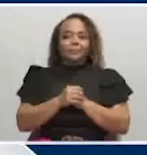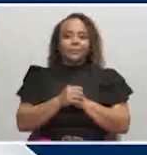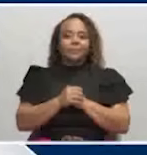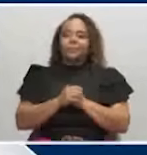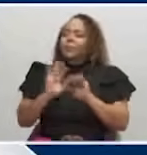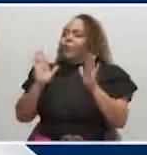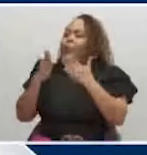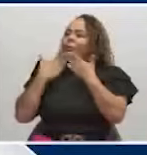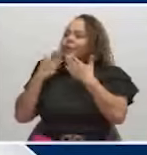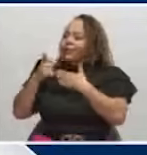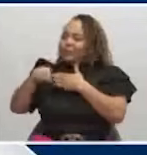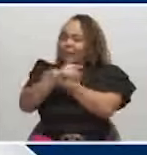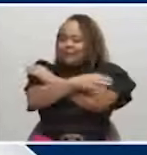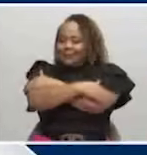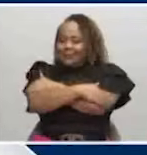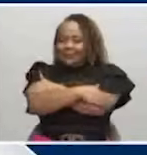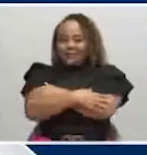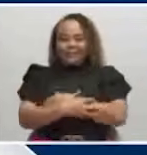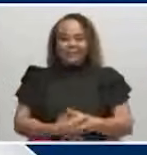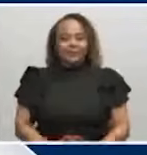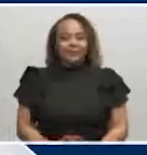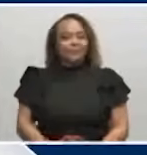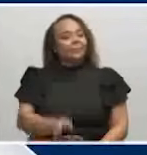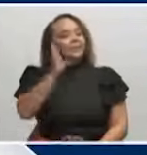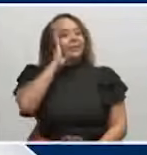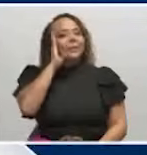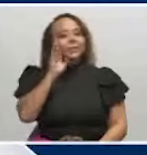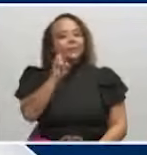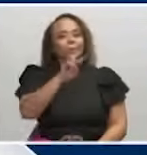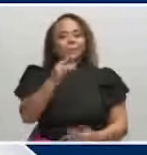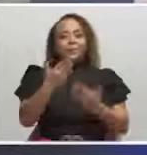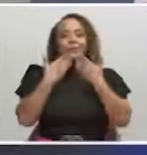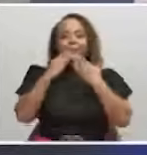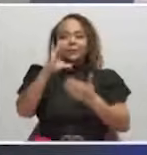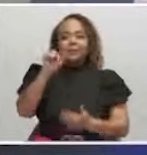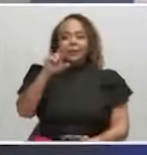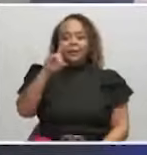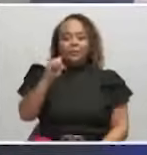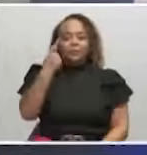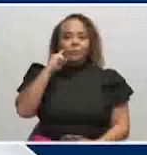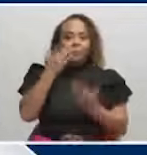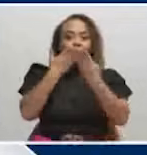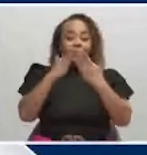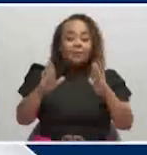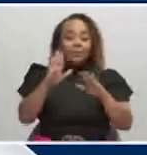No, gracias a ustedes. Un abrazo. Saludos, compañeros. Gracias a don Carlos Hernández también por